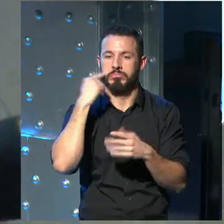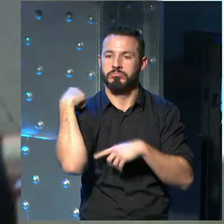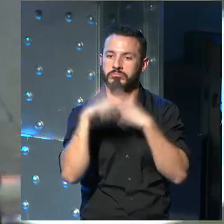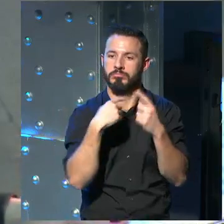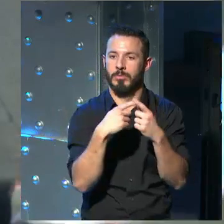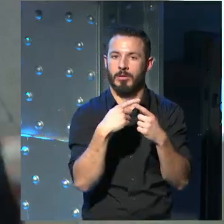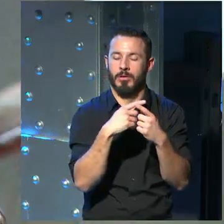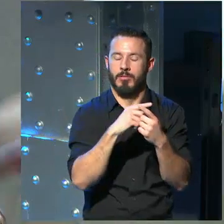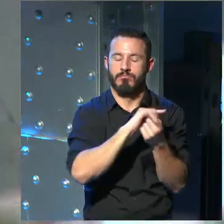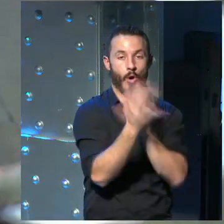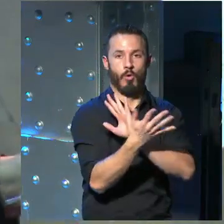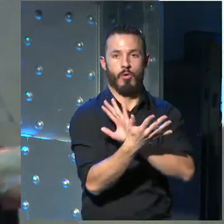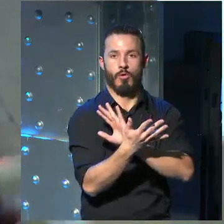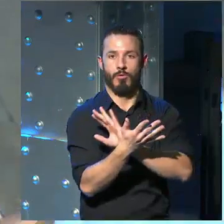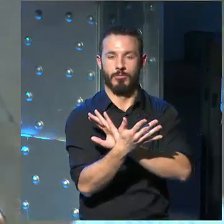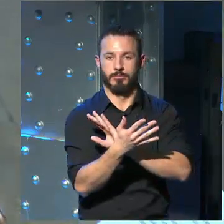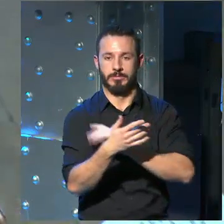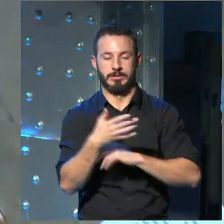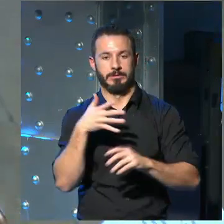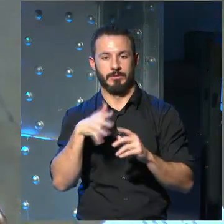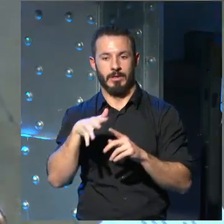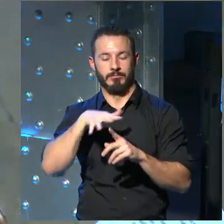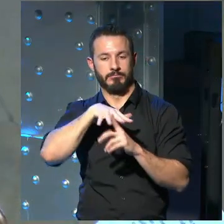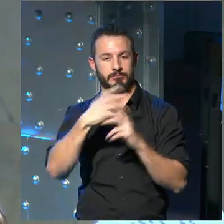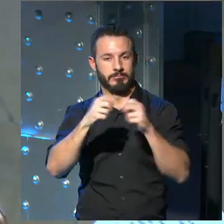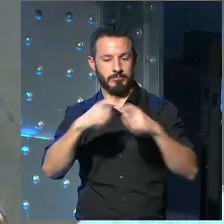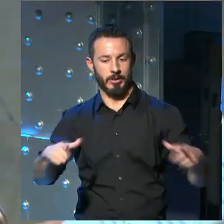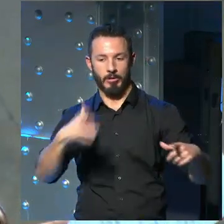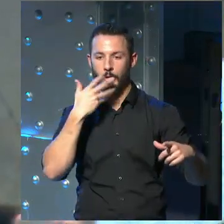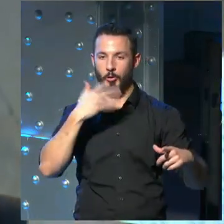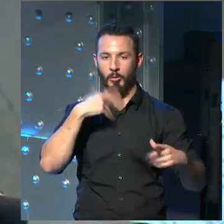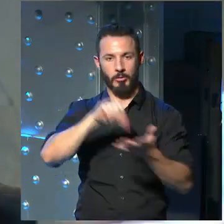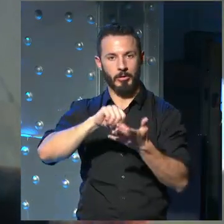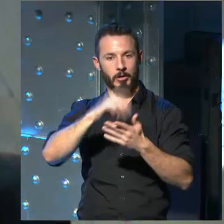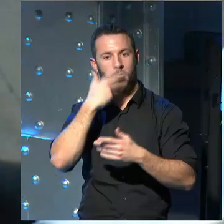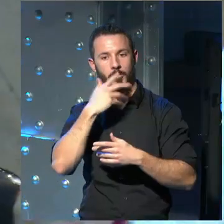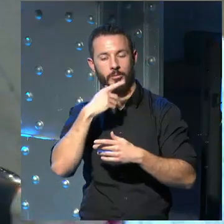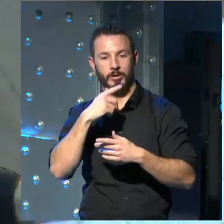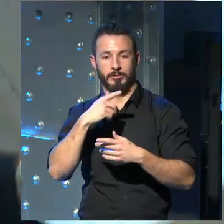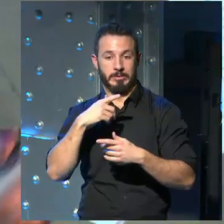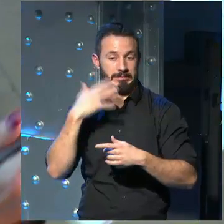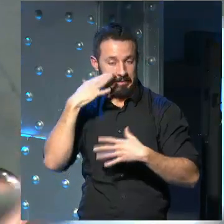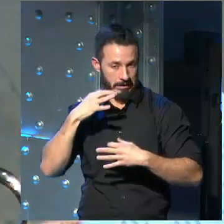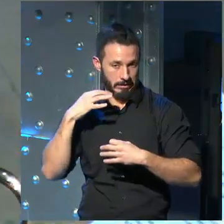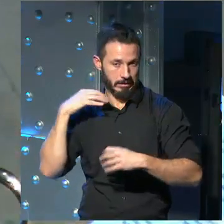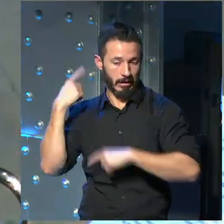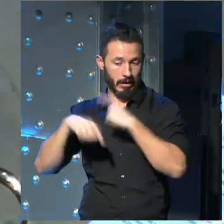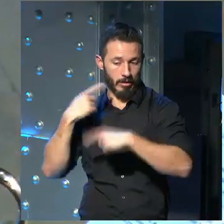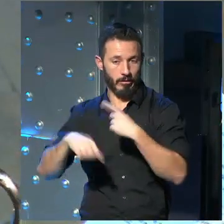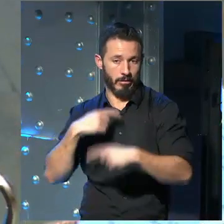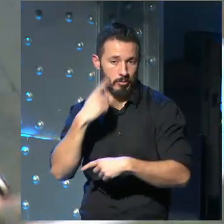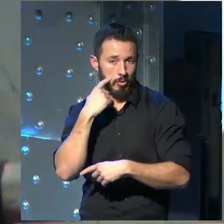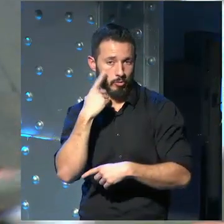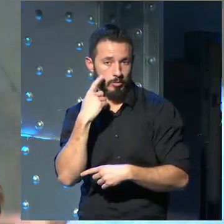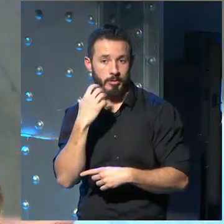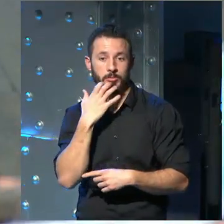un ecosistema conocido generacionalmente. Yo siempre pienso que al final esto va a ser un cambio generacional y serán las generaciones como